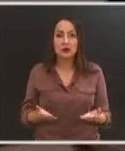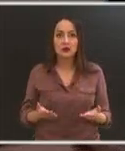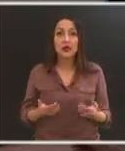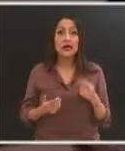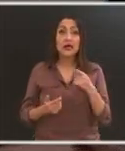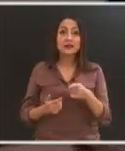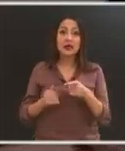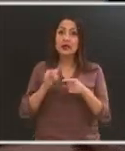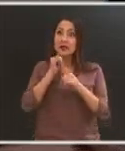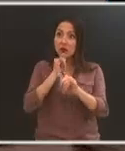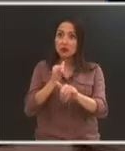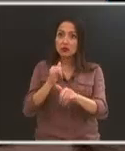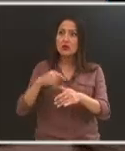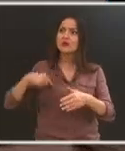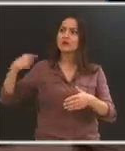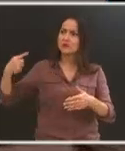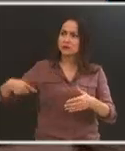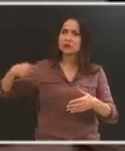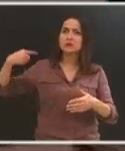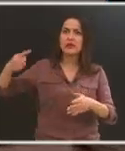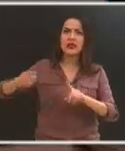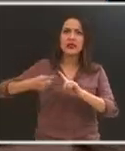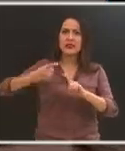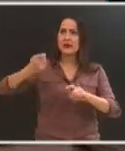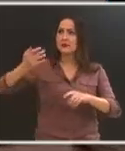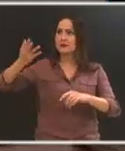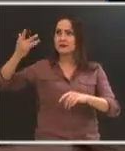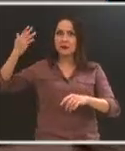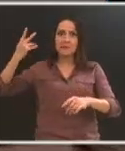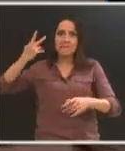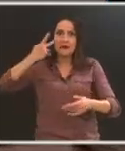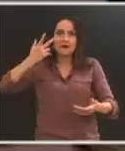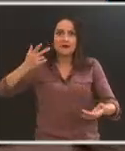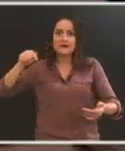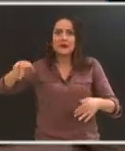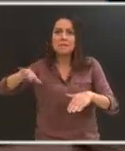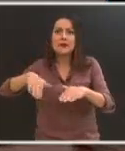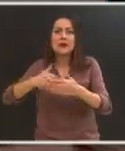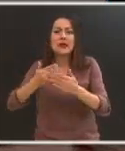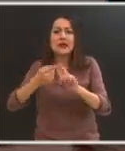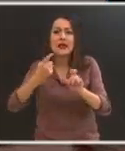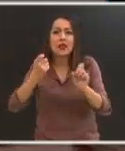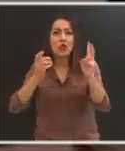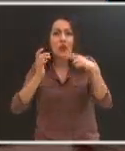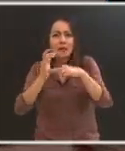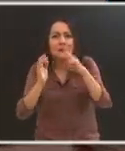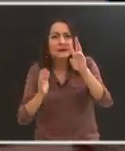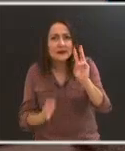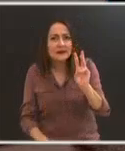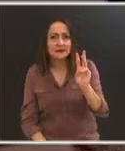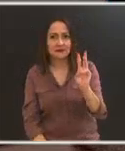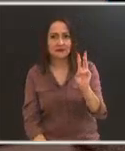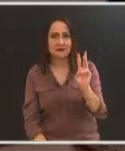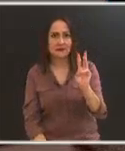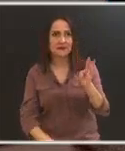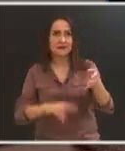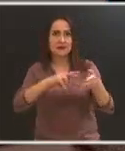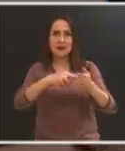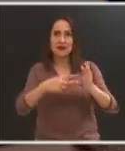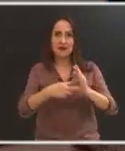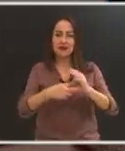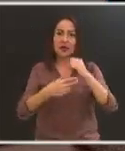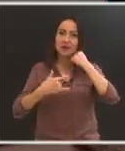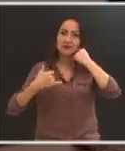estas denuncias que se vienen haciendo desde hace ya, véanlo, sí, este matrimonio es del 2006, quiere decir que